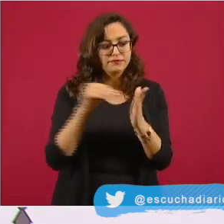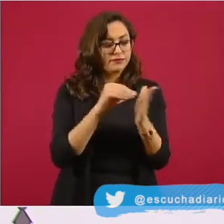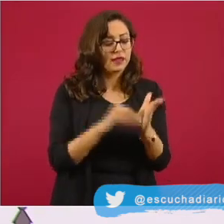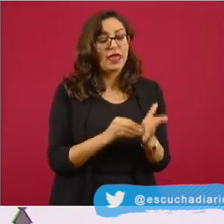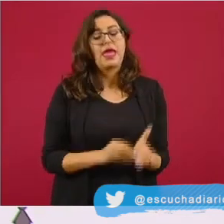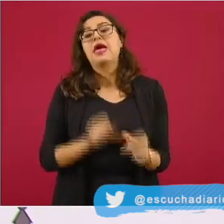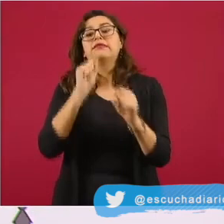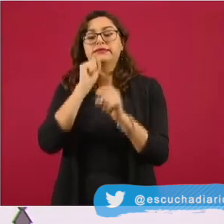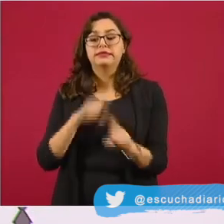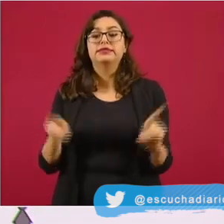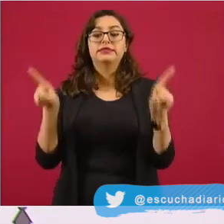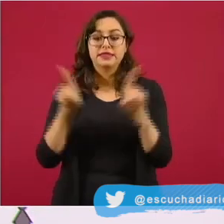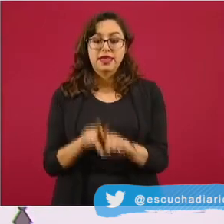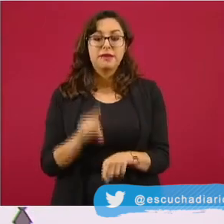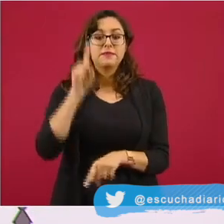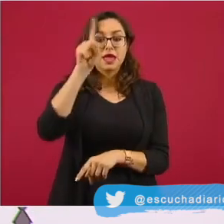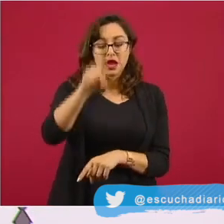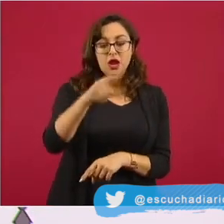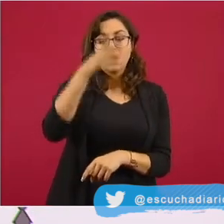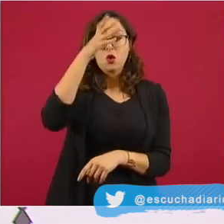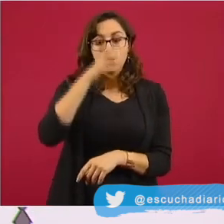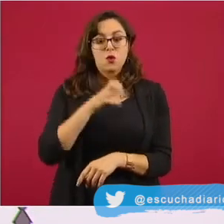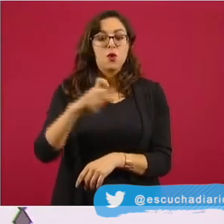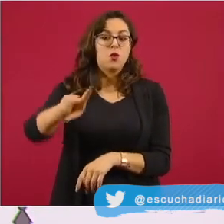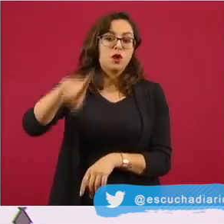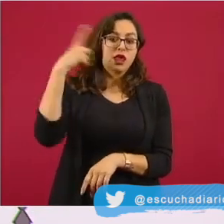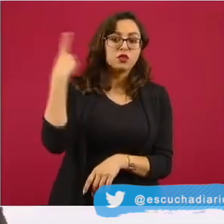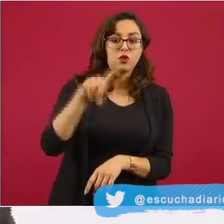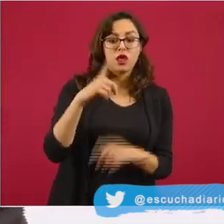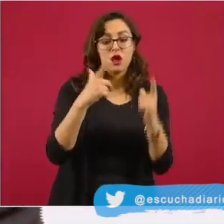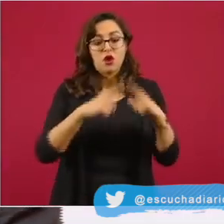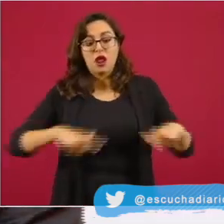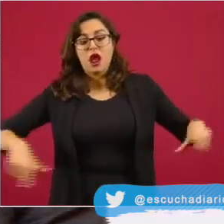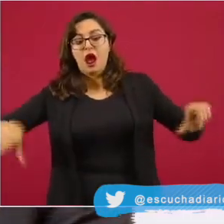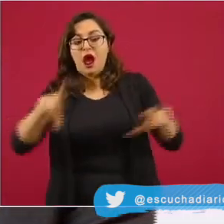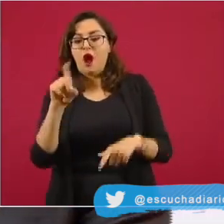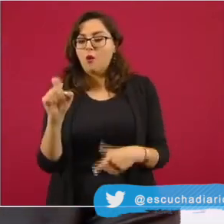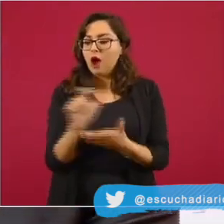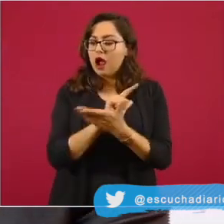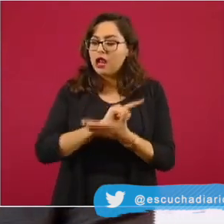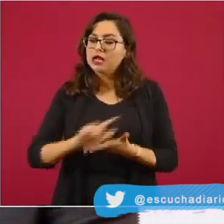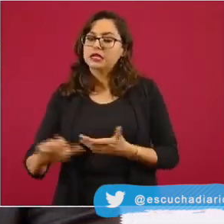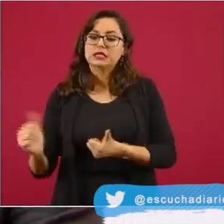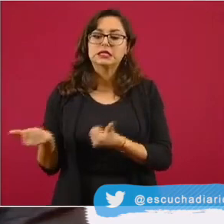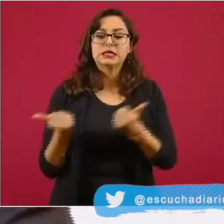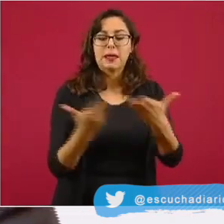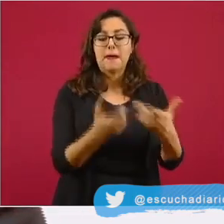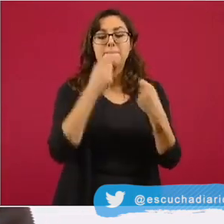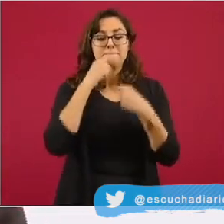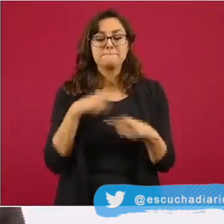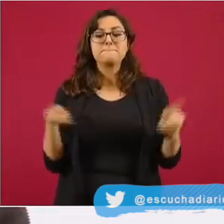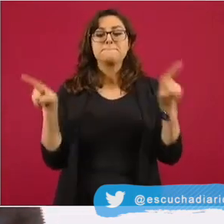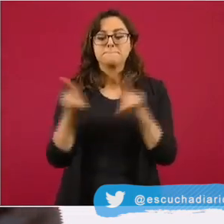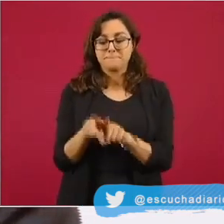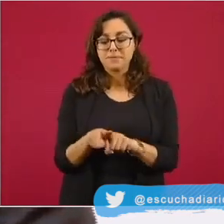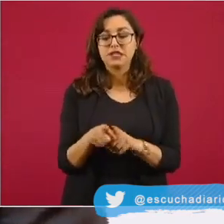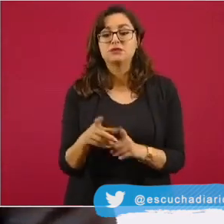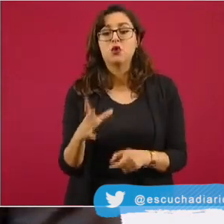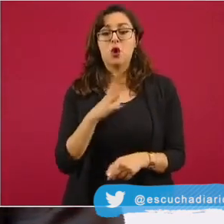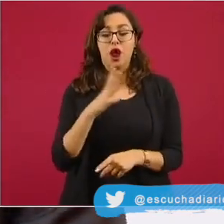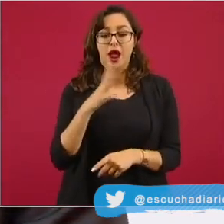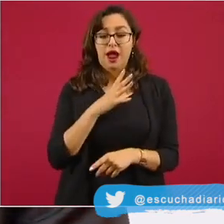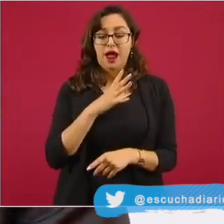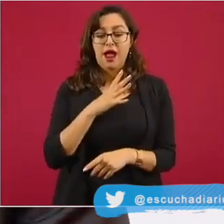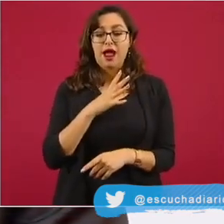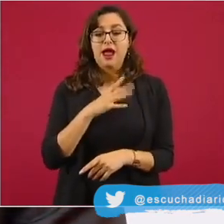la Laguna de Coahuila y Durango. Se ha consolidado el Servicio de Protección Federal para prestar seguridad a